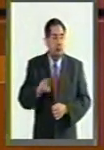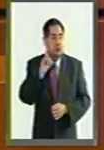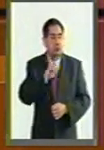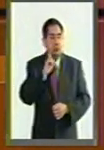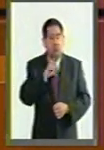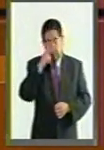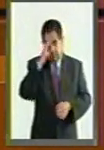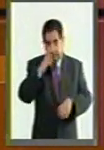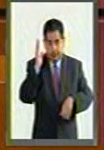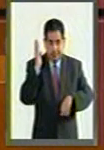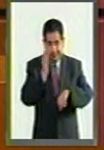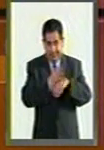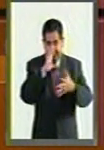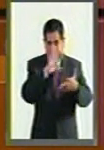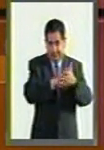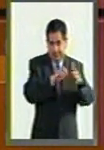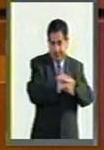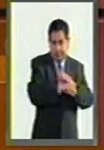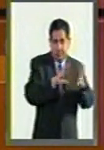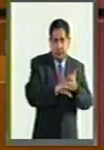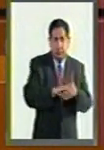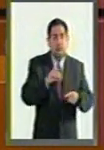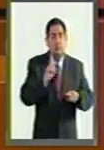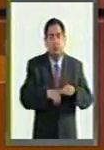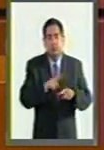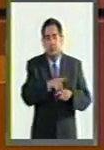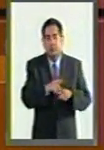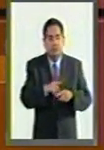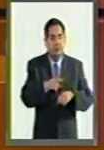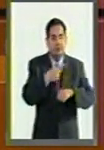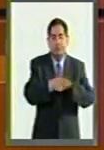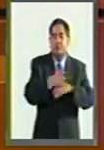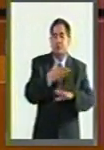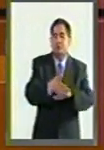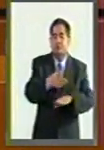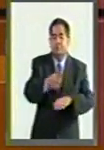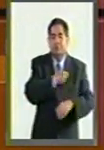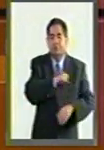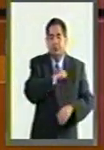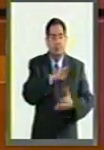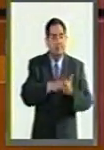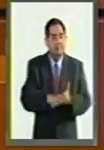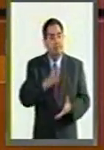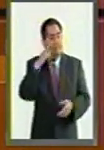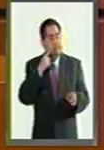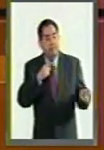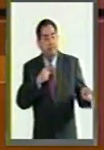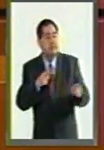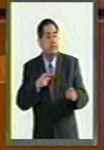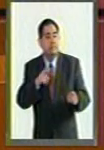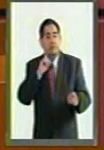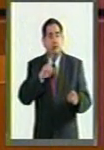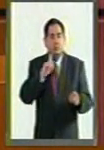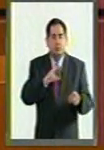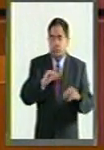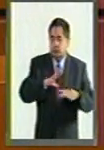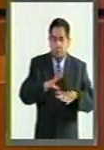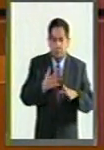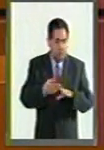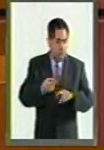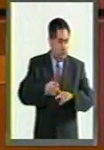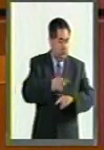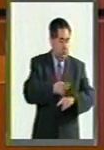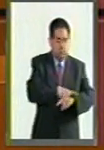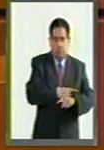en México lo están por delitos contra la salud. La mayoría de estas mujeres no tienen